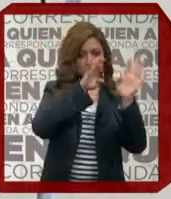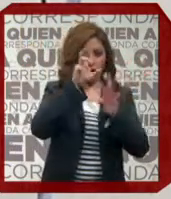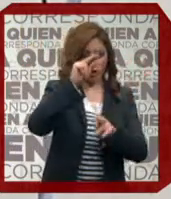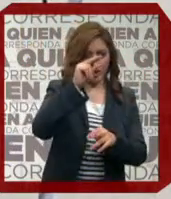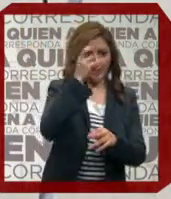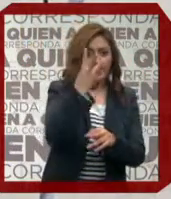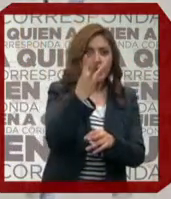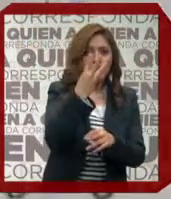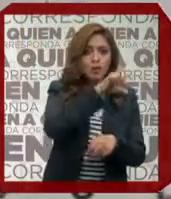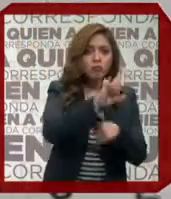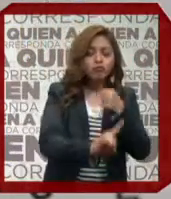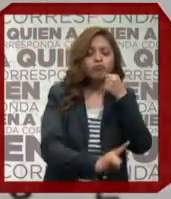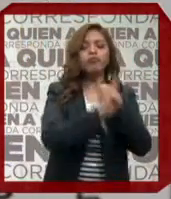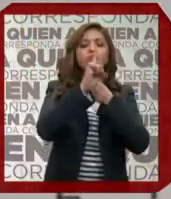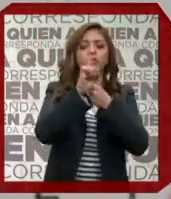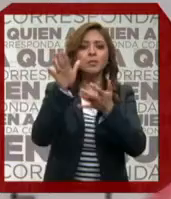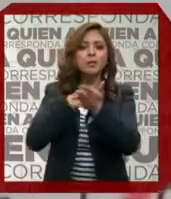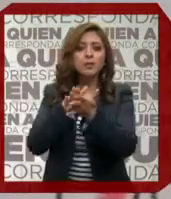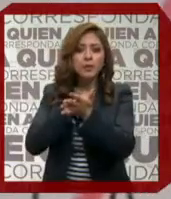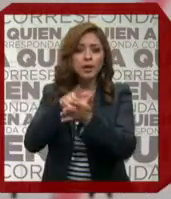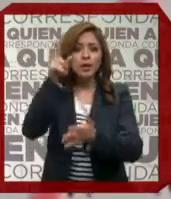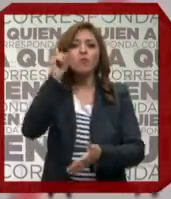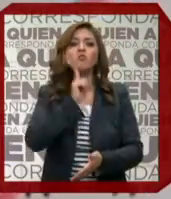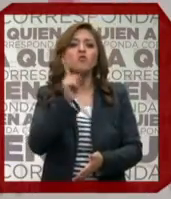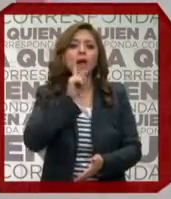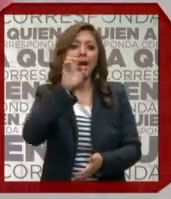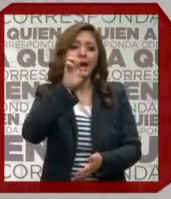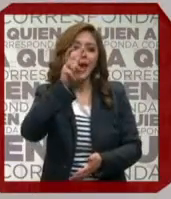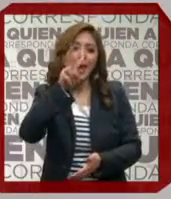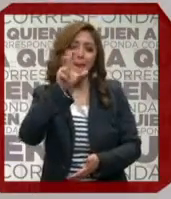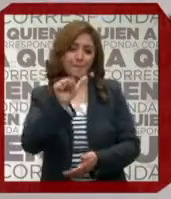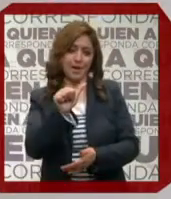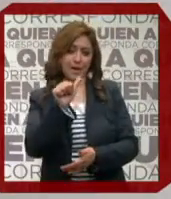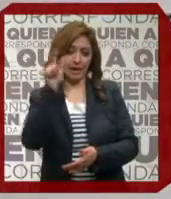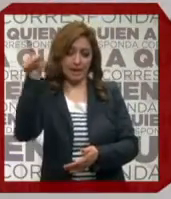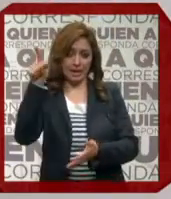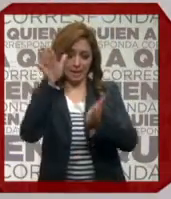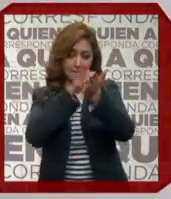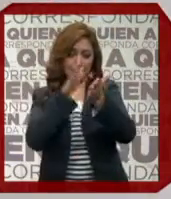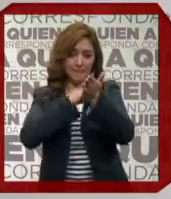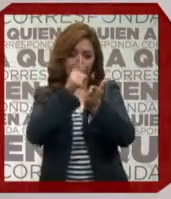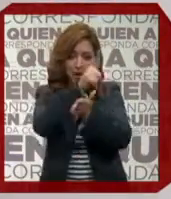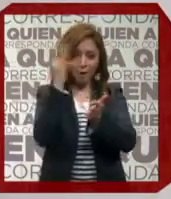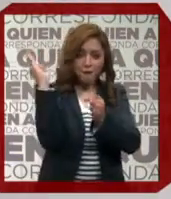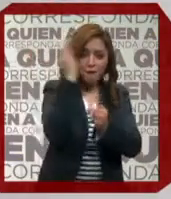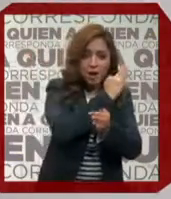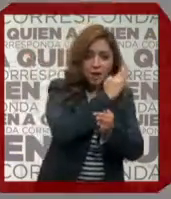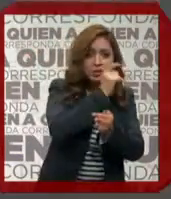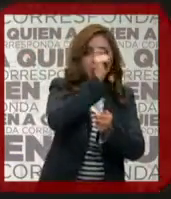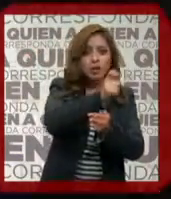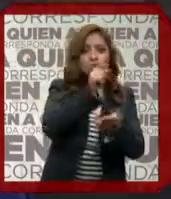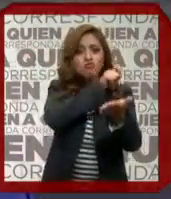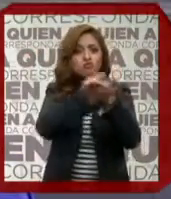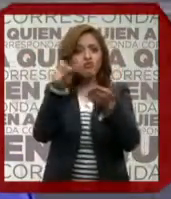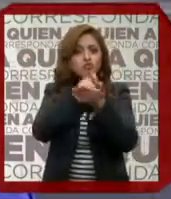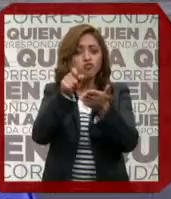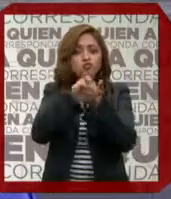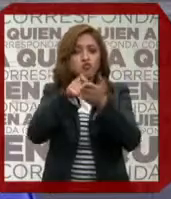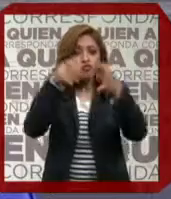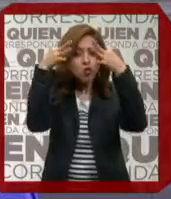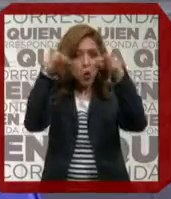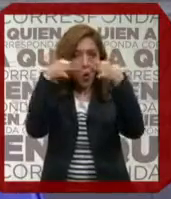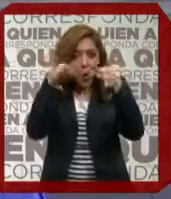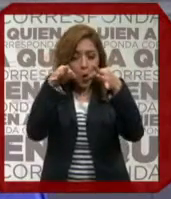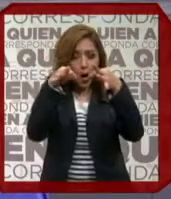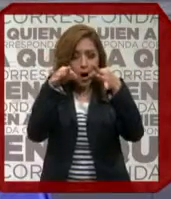hizo una mala jugada. La señora Eva Castillo Martínez, por medio de documentos falsos, protocoliza un documento con el